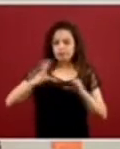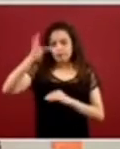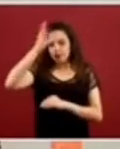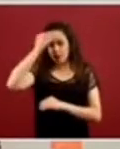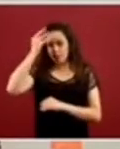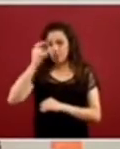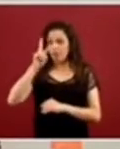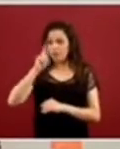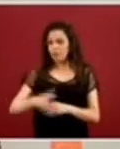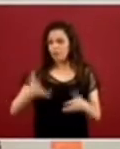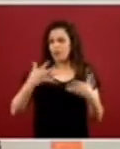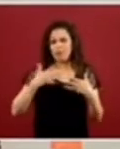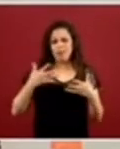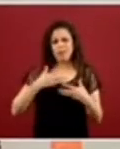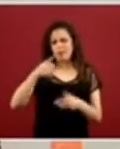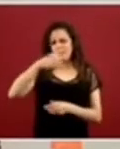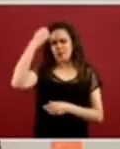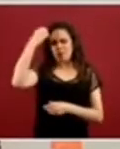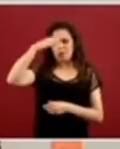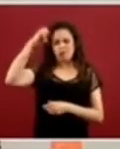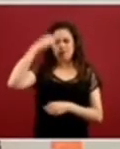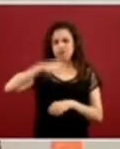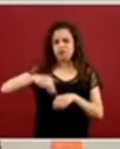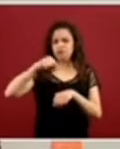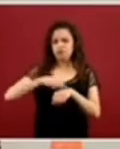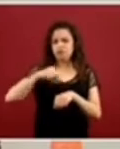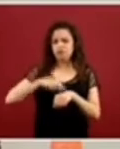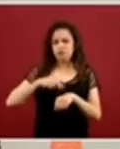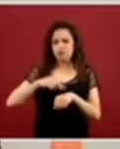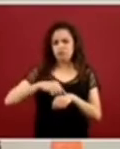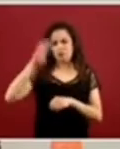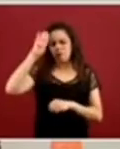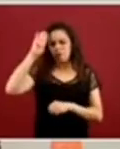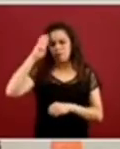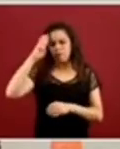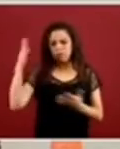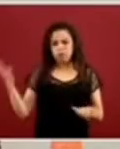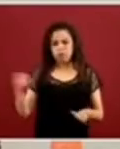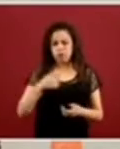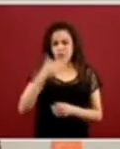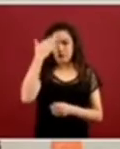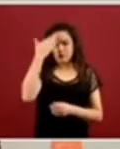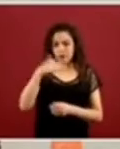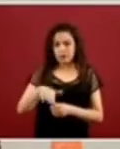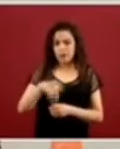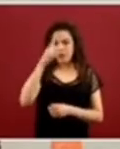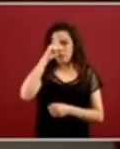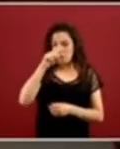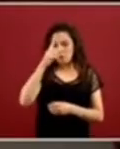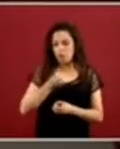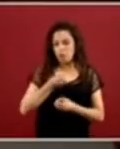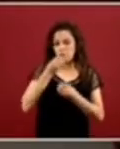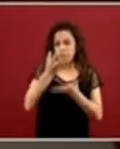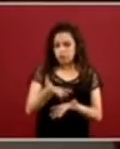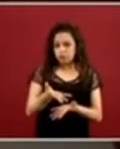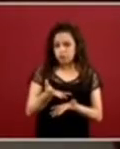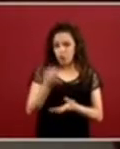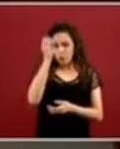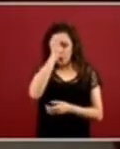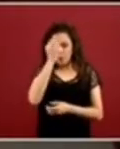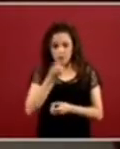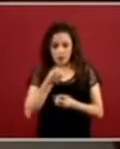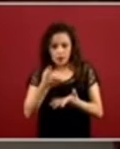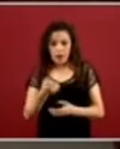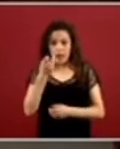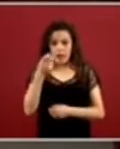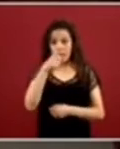a los que acuden muchas instituciones del mundo por consejo, por asesoramiento, y ellos van a ser los que estén al